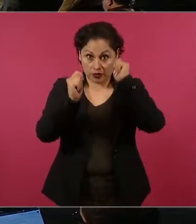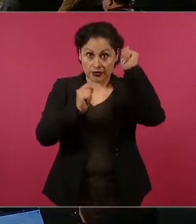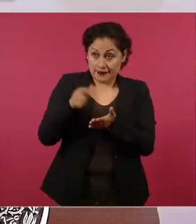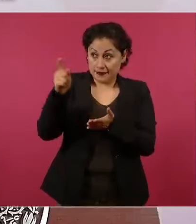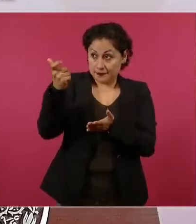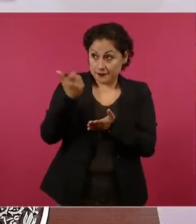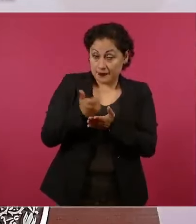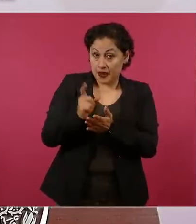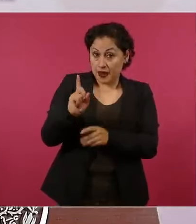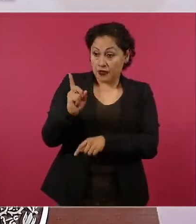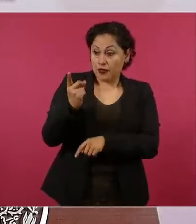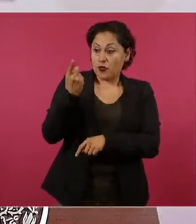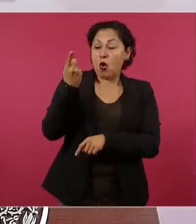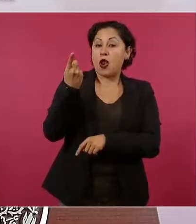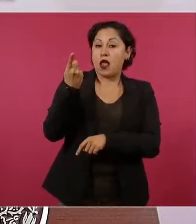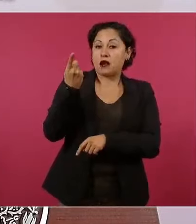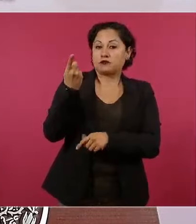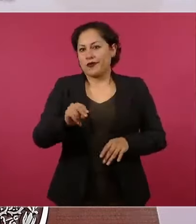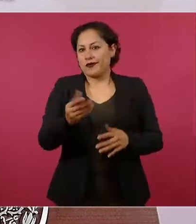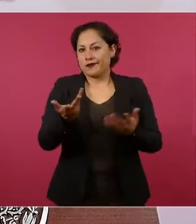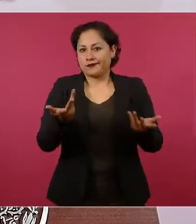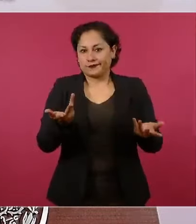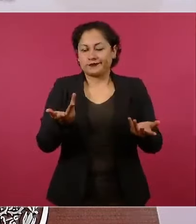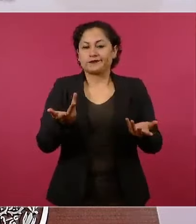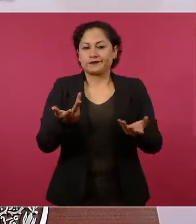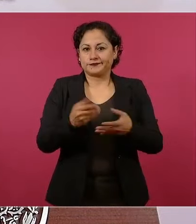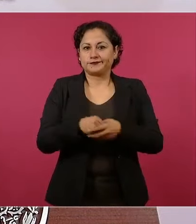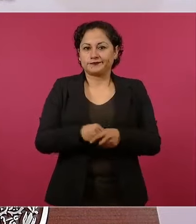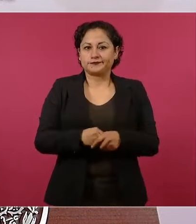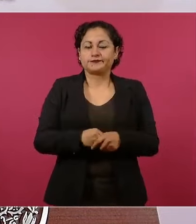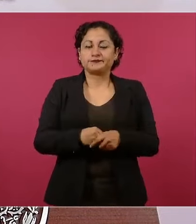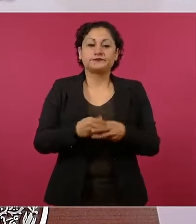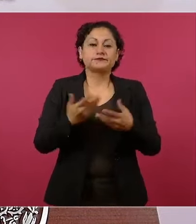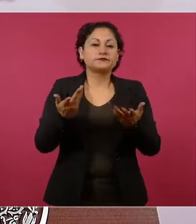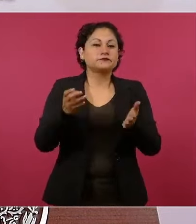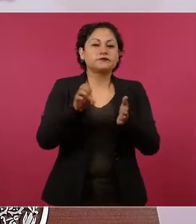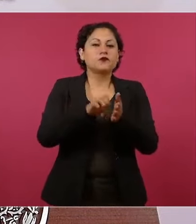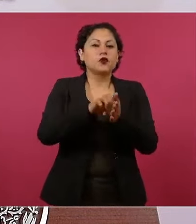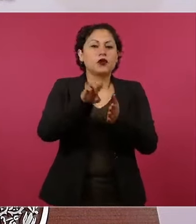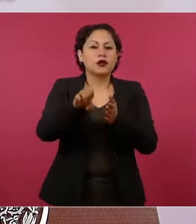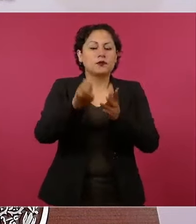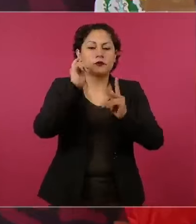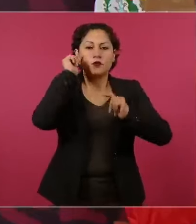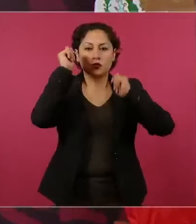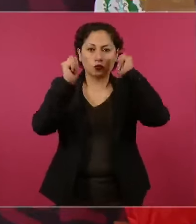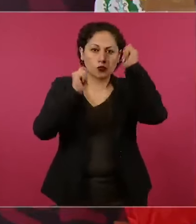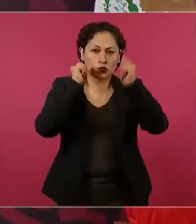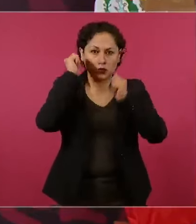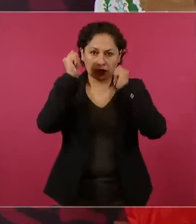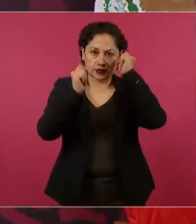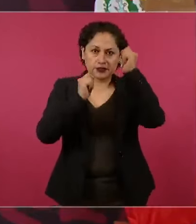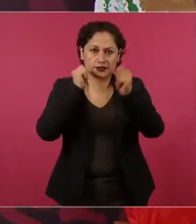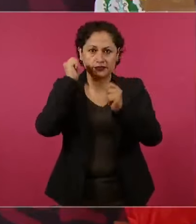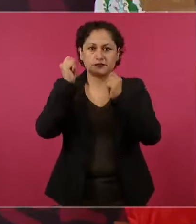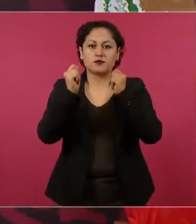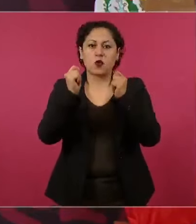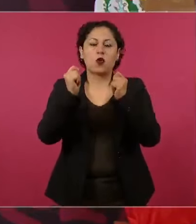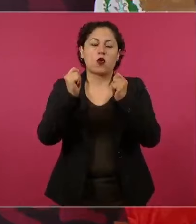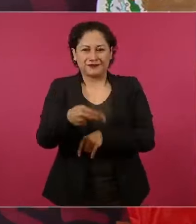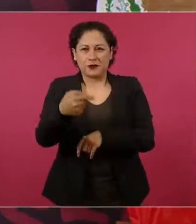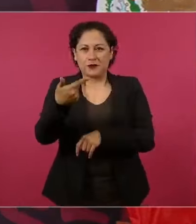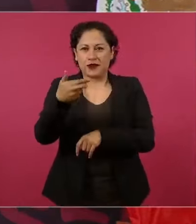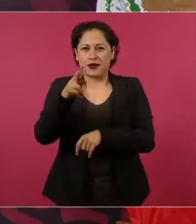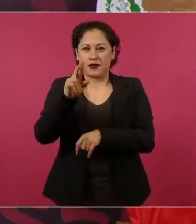dólar reciben menos. El turismo, sobre todo el gran turismo, como se le